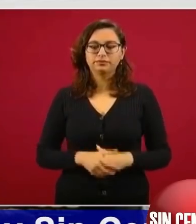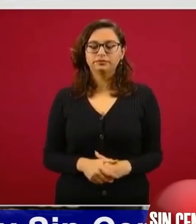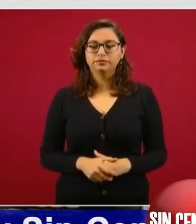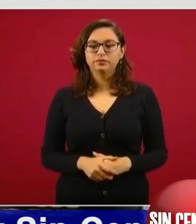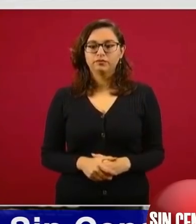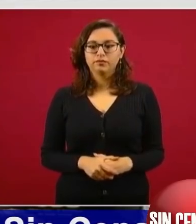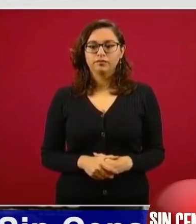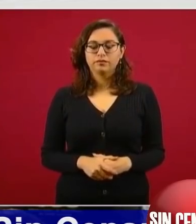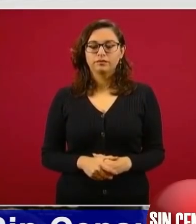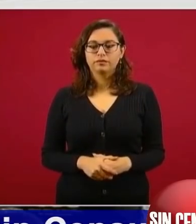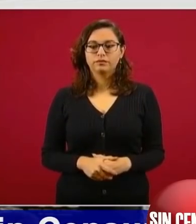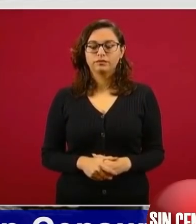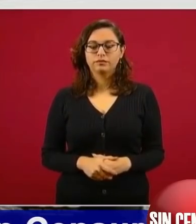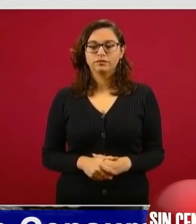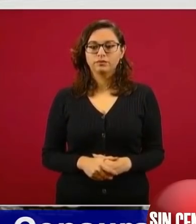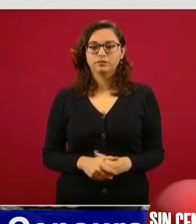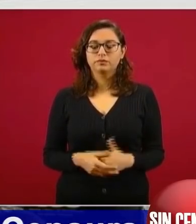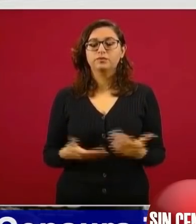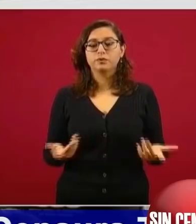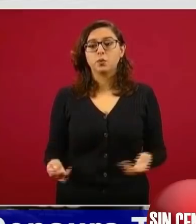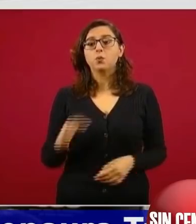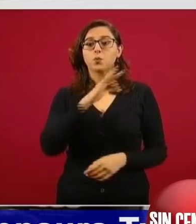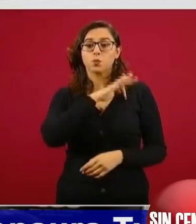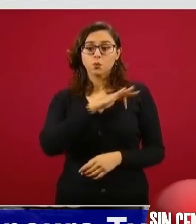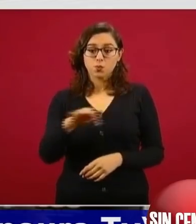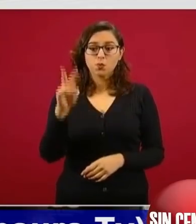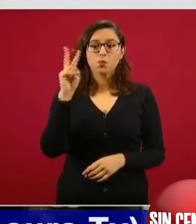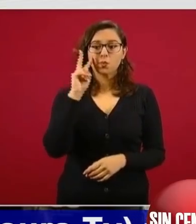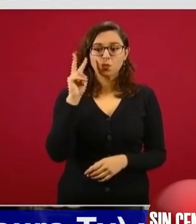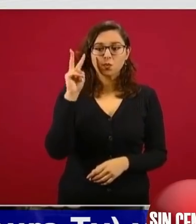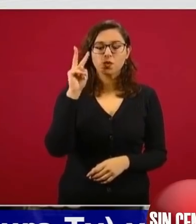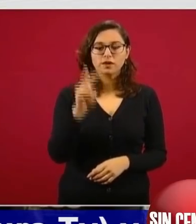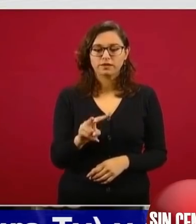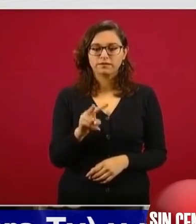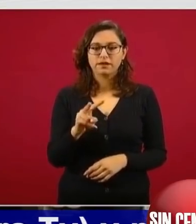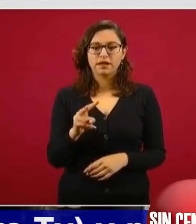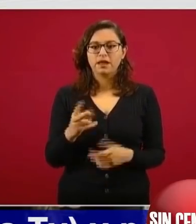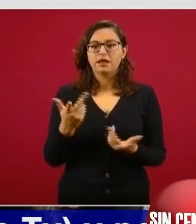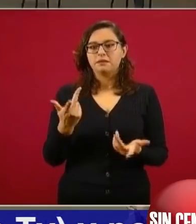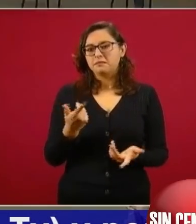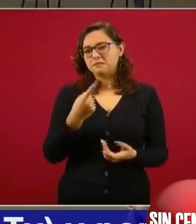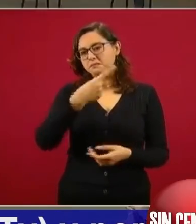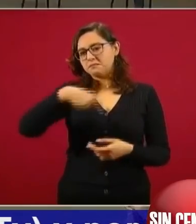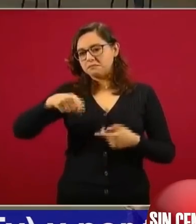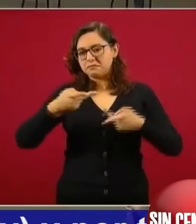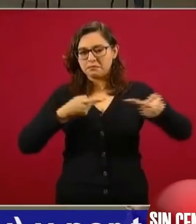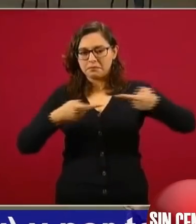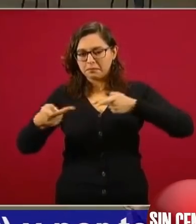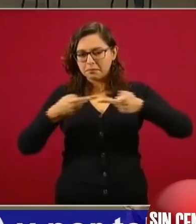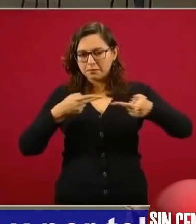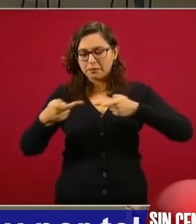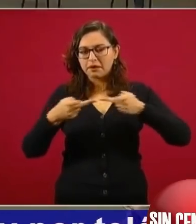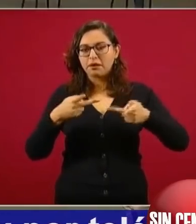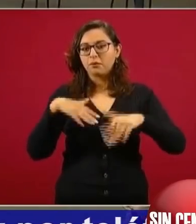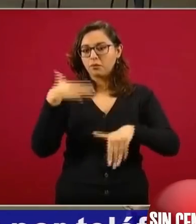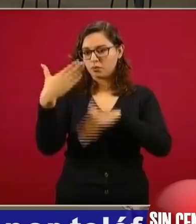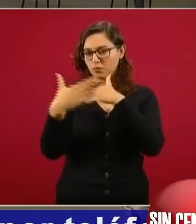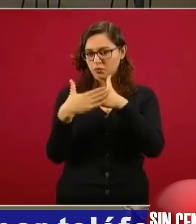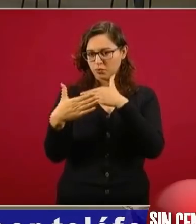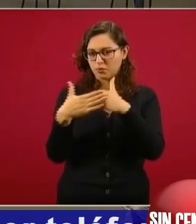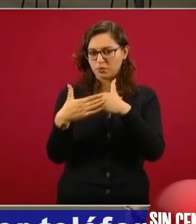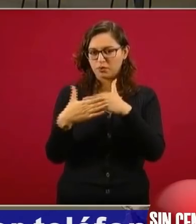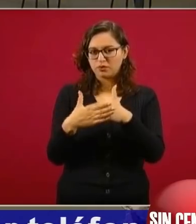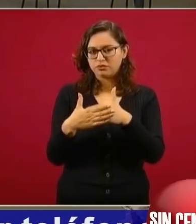Esta es una imagen de simulación a máxima capacidad para lo que pudiera ser las operaciones